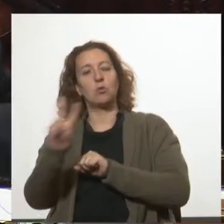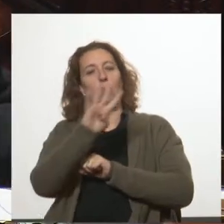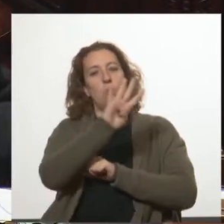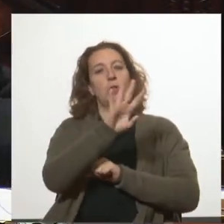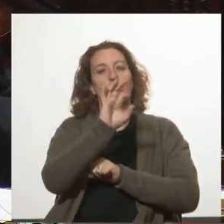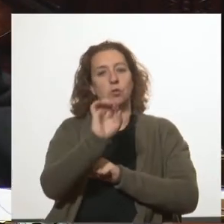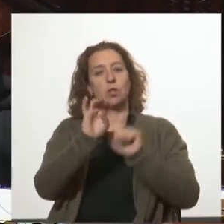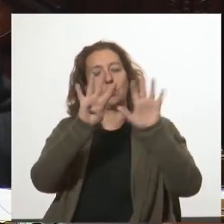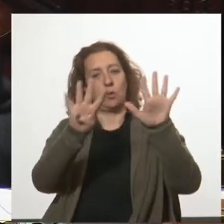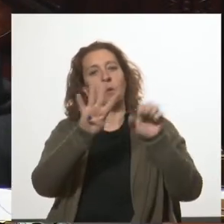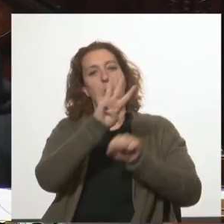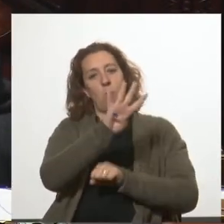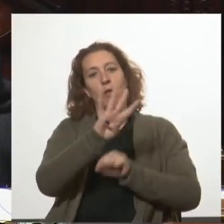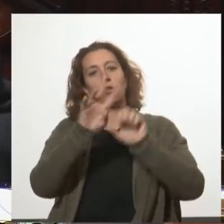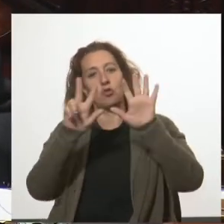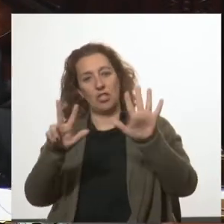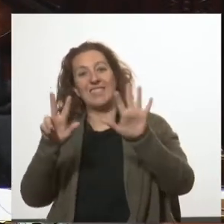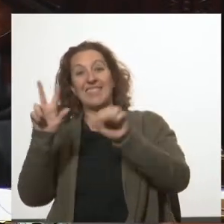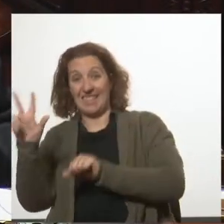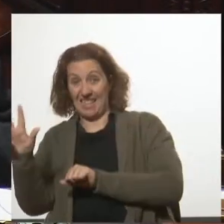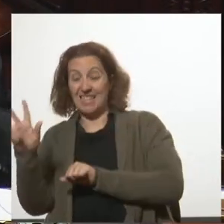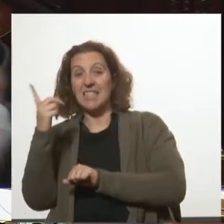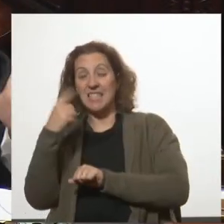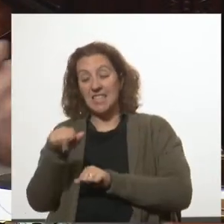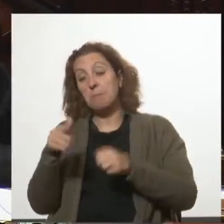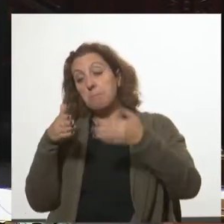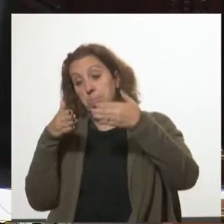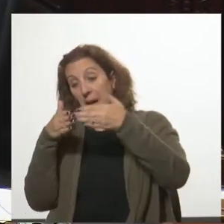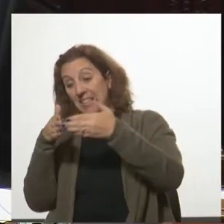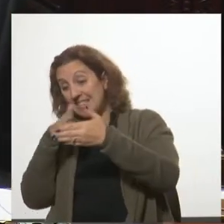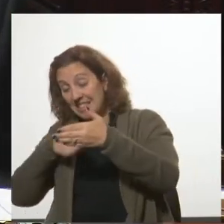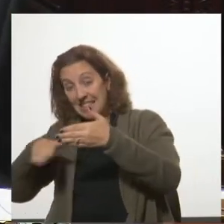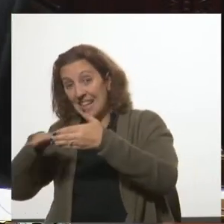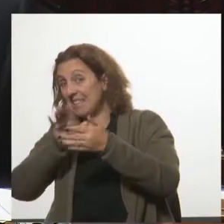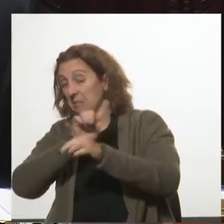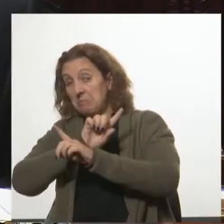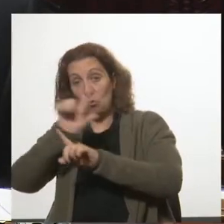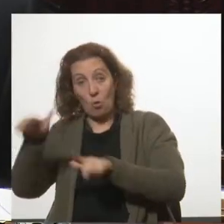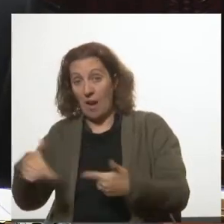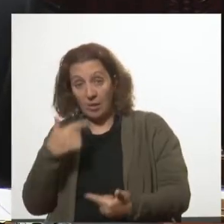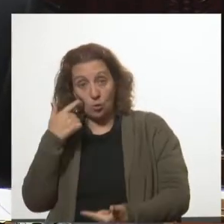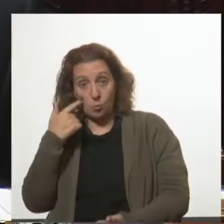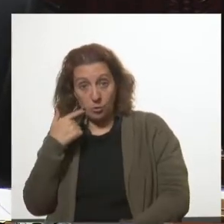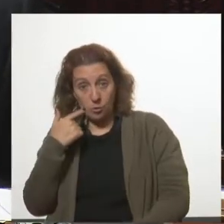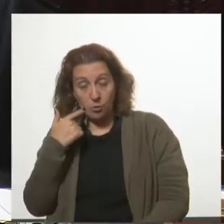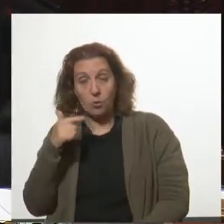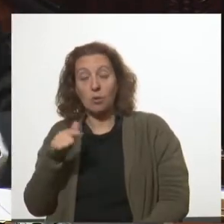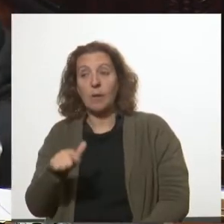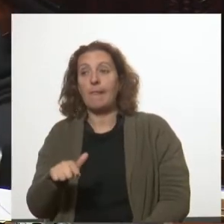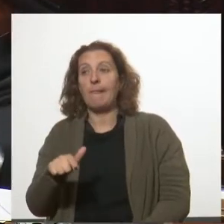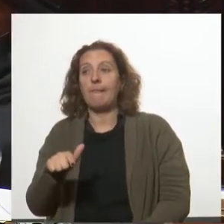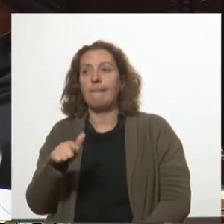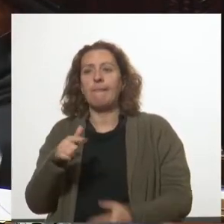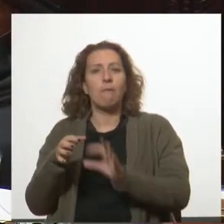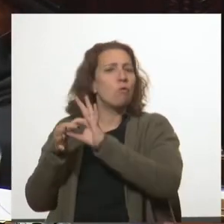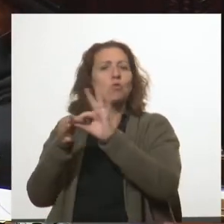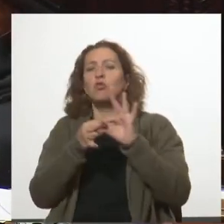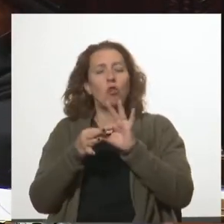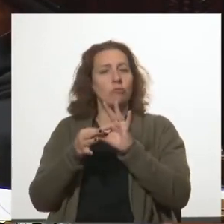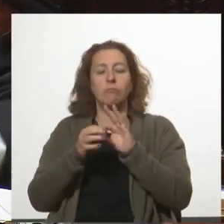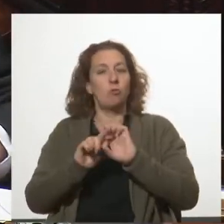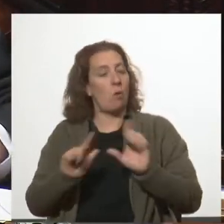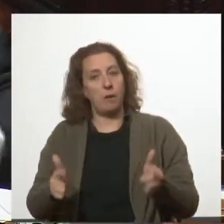y una parcela de la esquina sin empadronar todo esto sin fusión